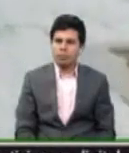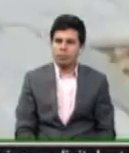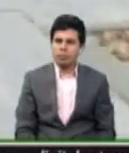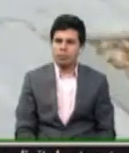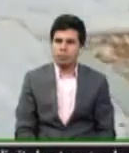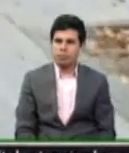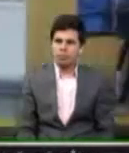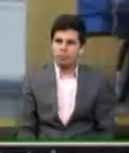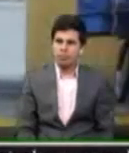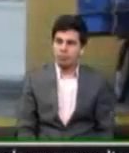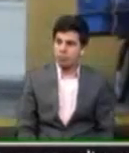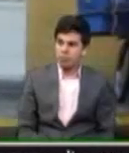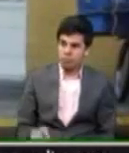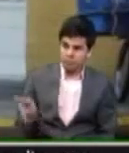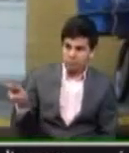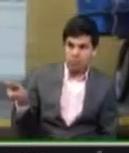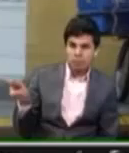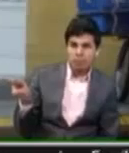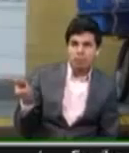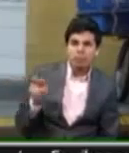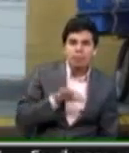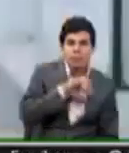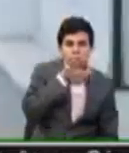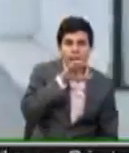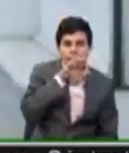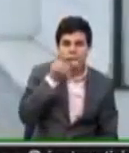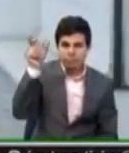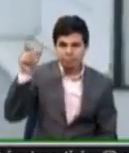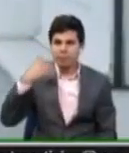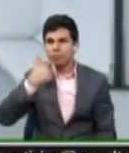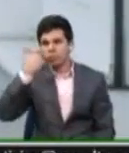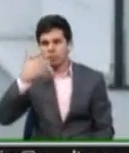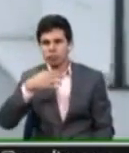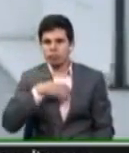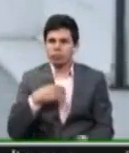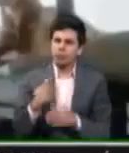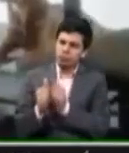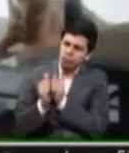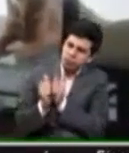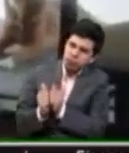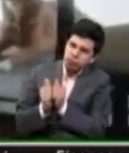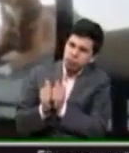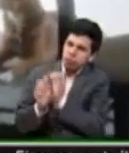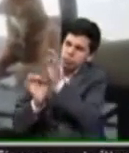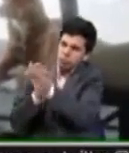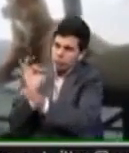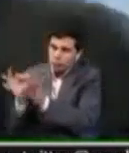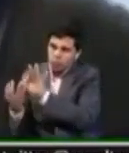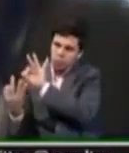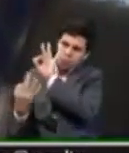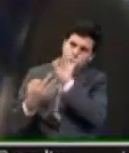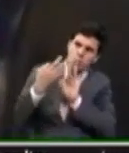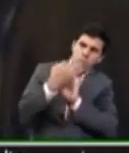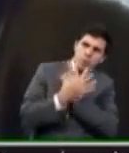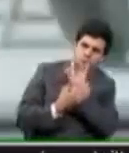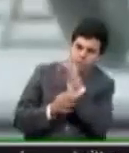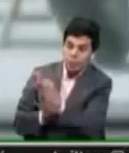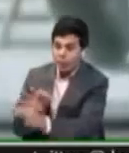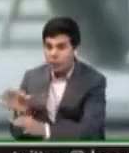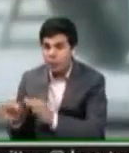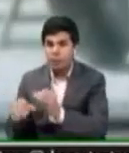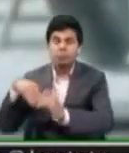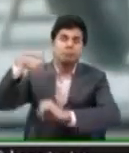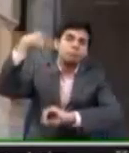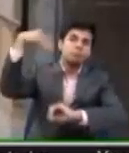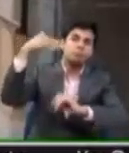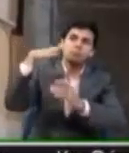Los protagonistas de esta emotiva campaña son un perro y su dueño. Pasan la vida juntos cuidando el uno del otro. Sin embargo, llega un día en el que la